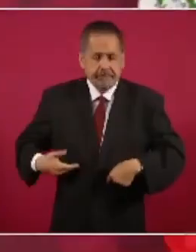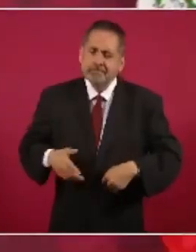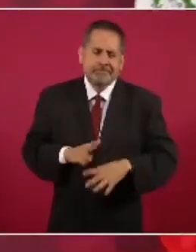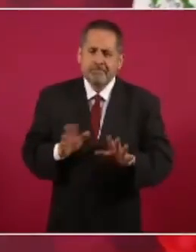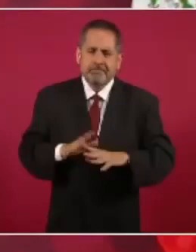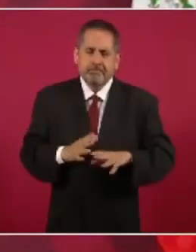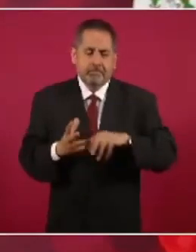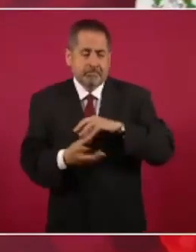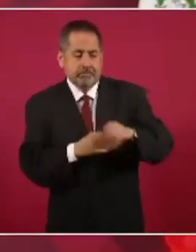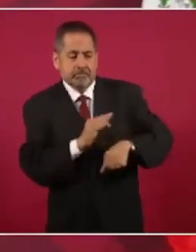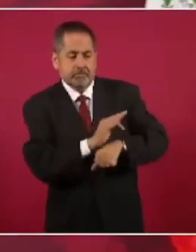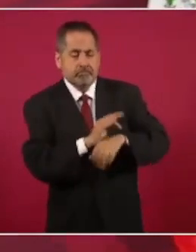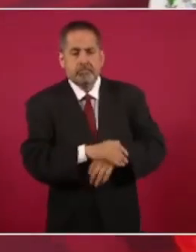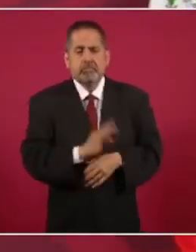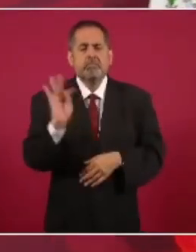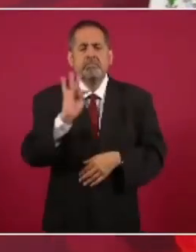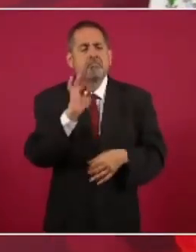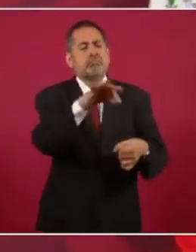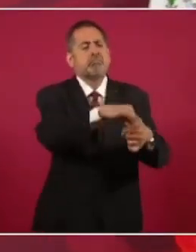A lo mejor alguno votó por mí,